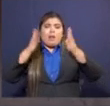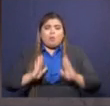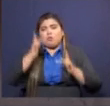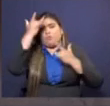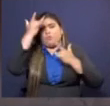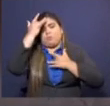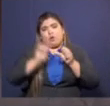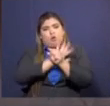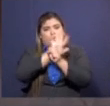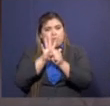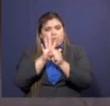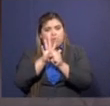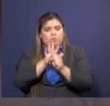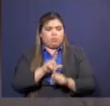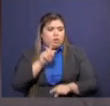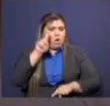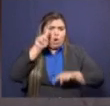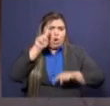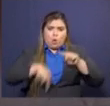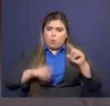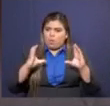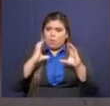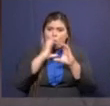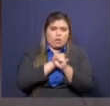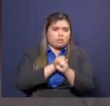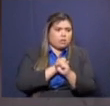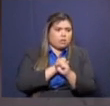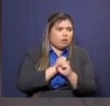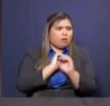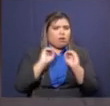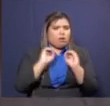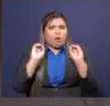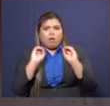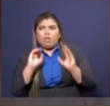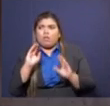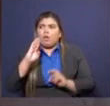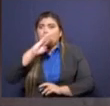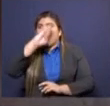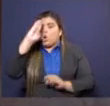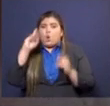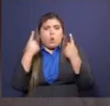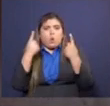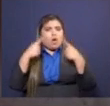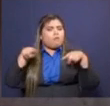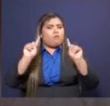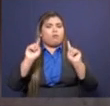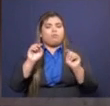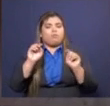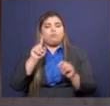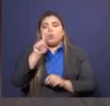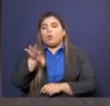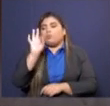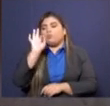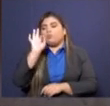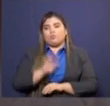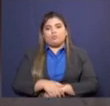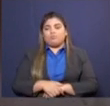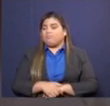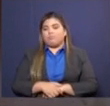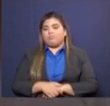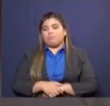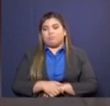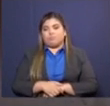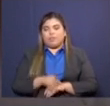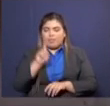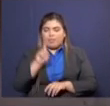No hacer nada nunca fue ni será una opción.